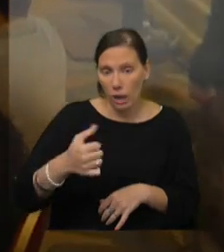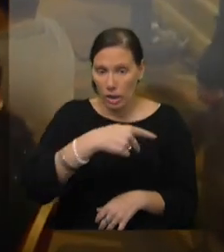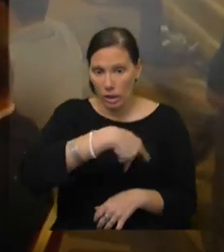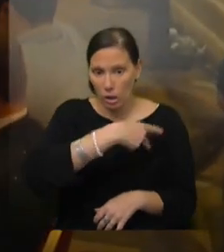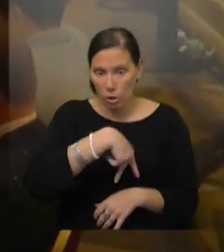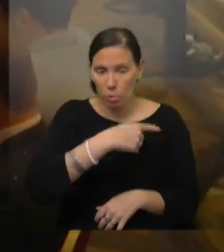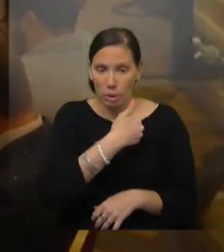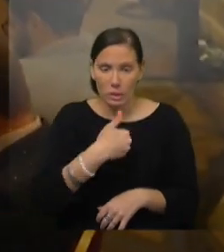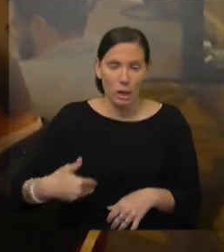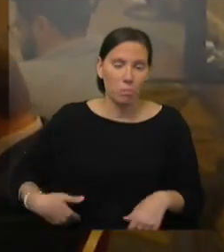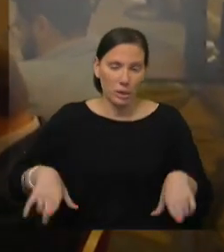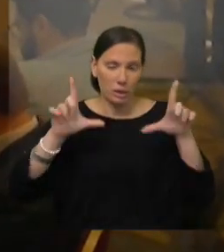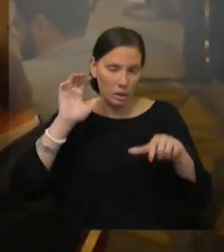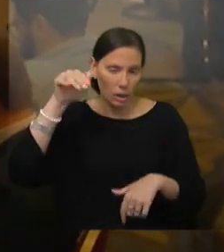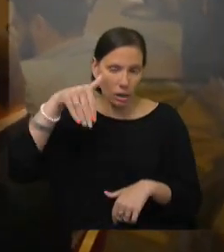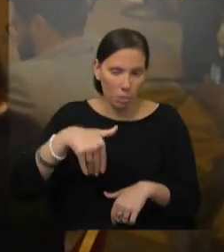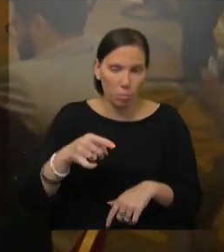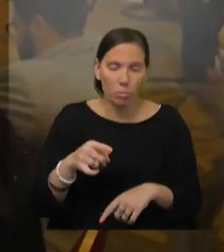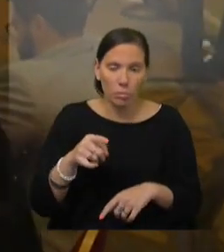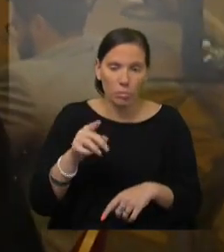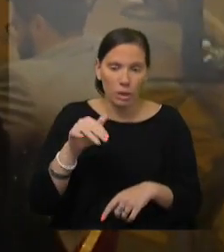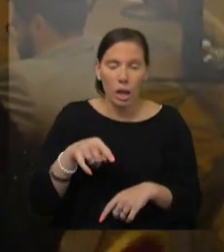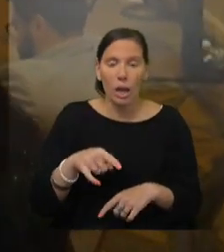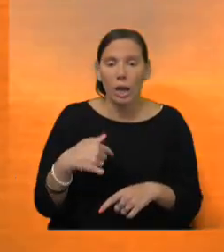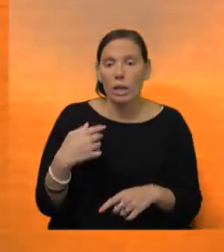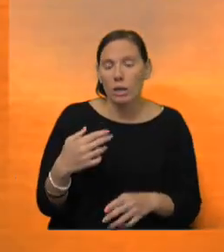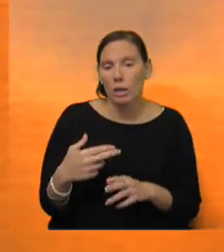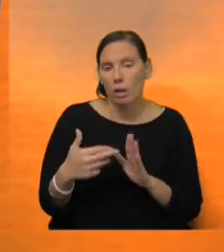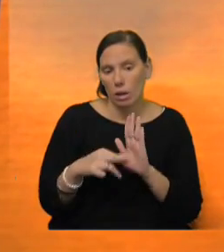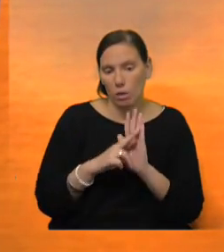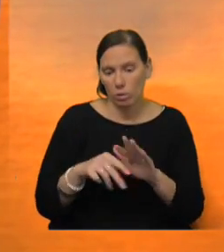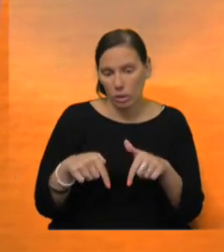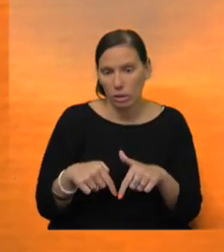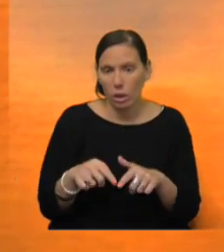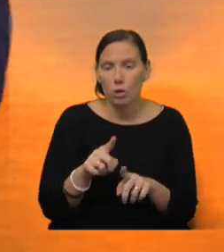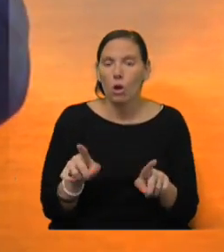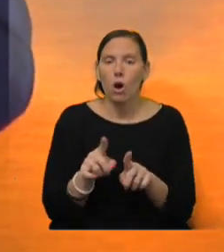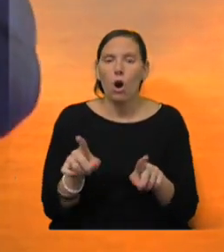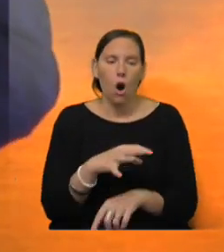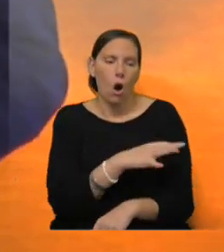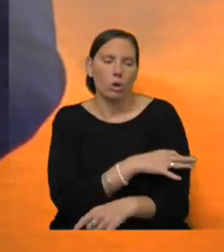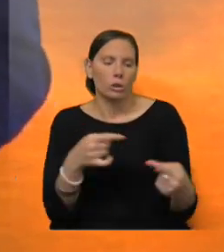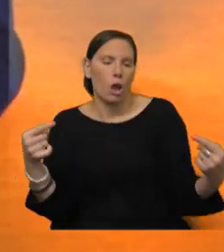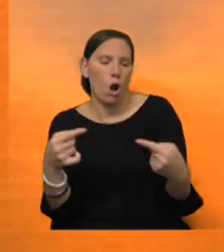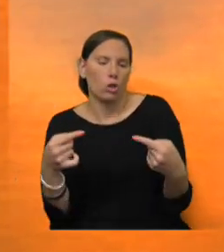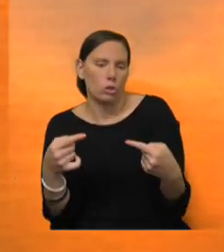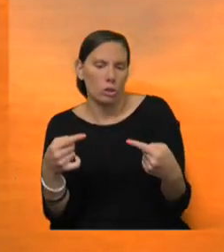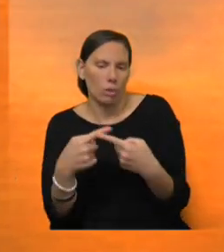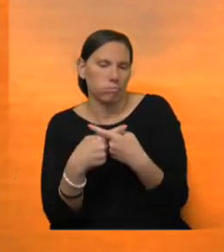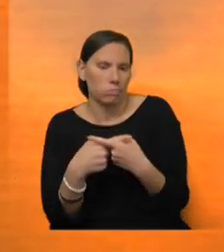presidente de la República en nombre de este rumbo y de este proceso acá no es ors versus